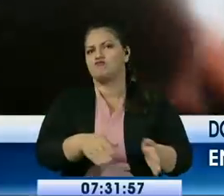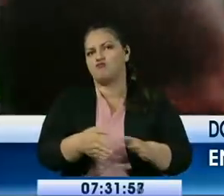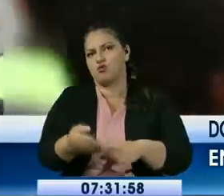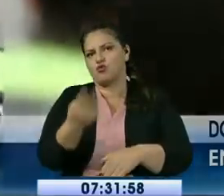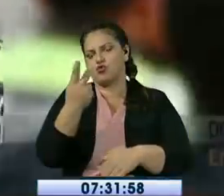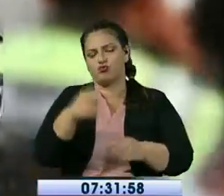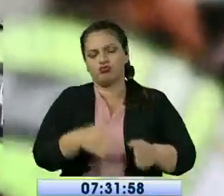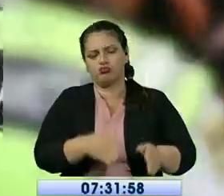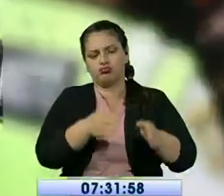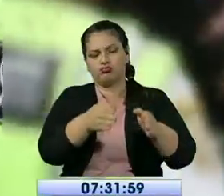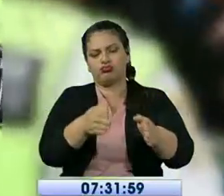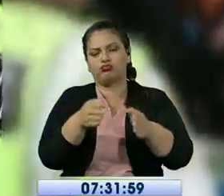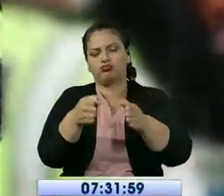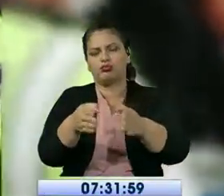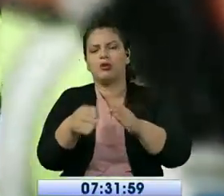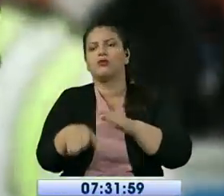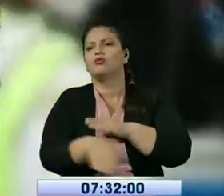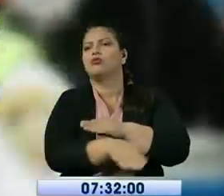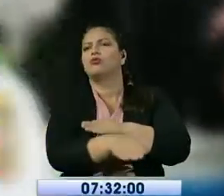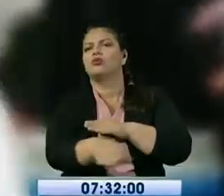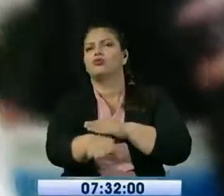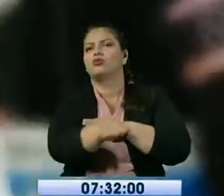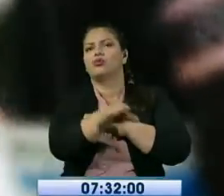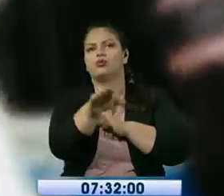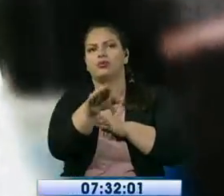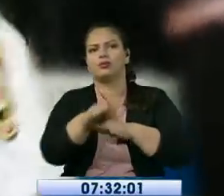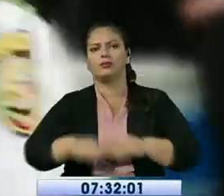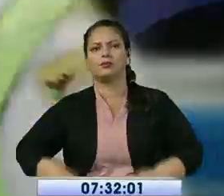informó Charlie Pisa.